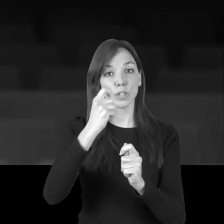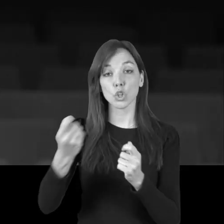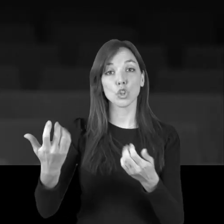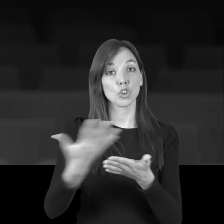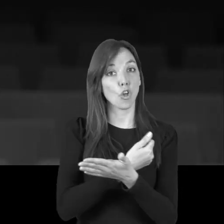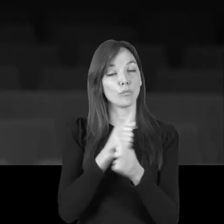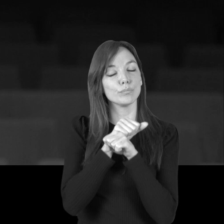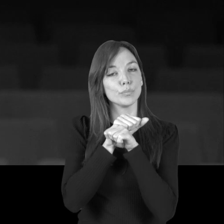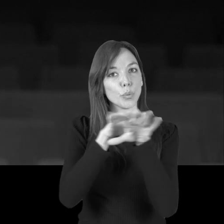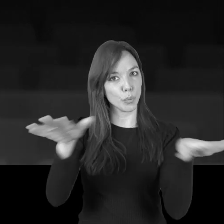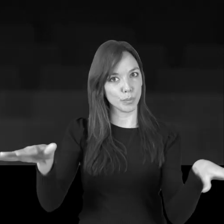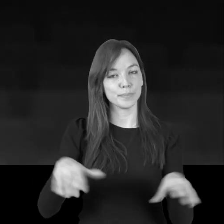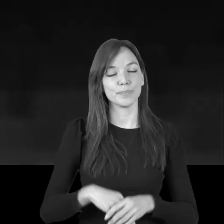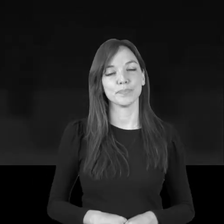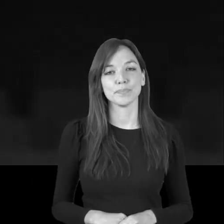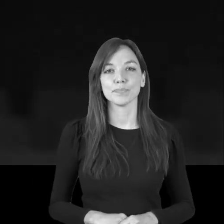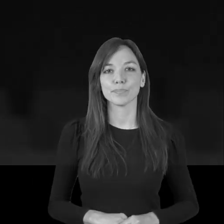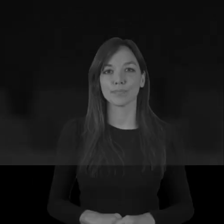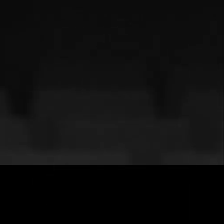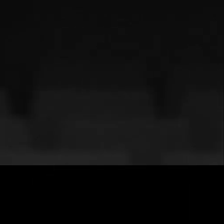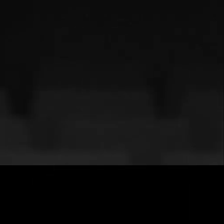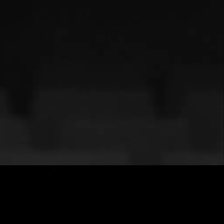más presente en todo.